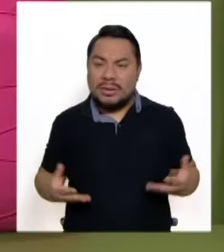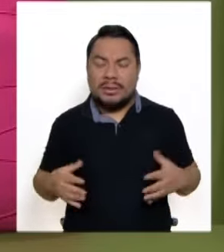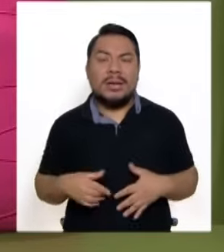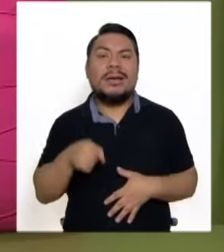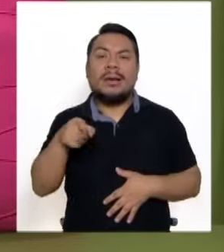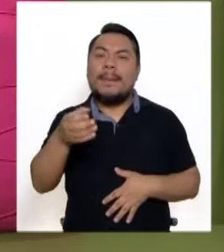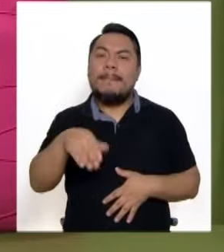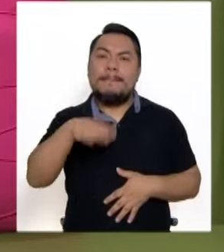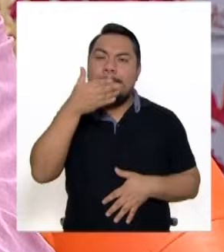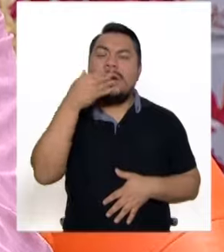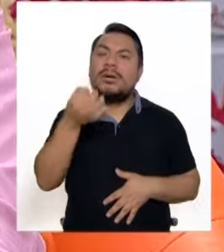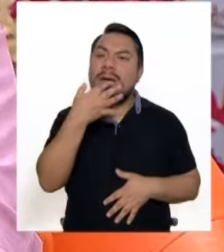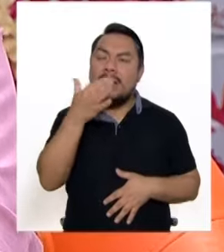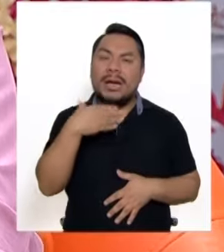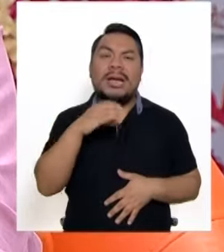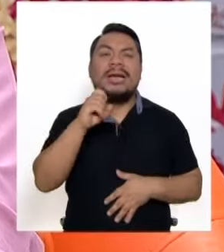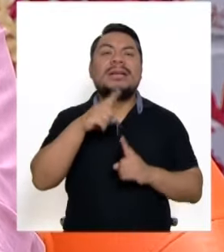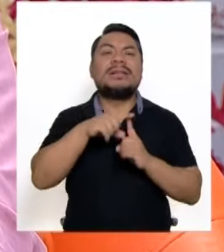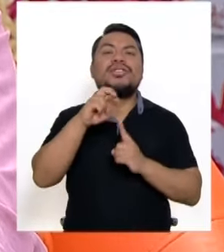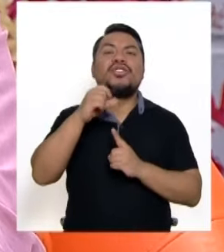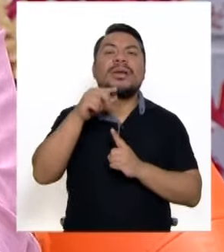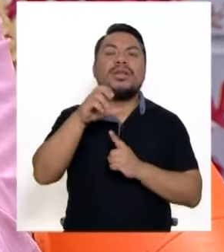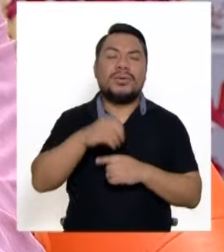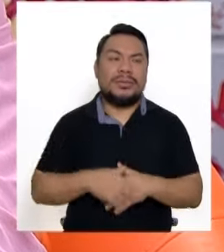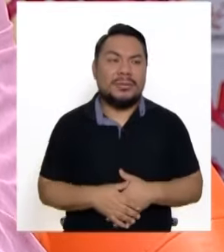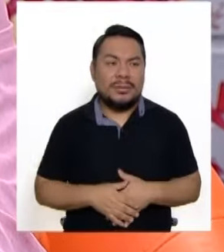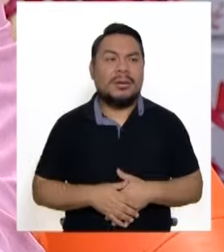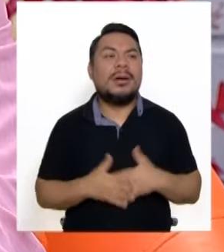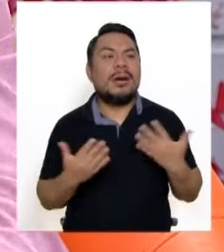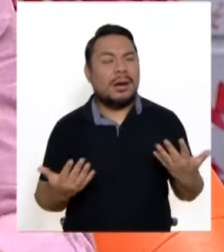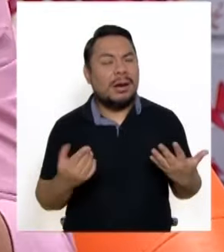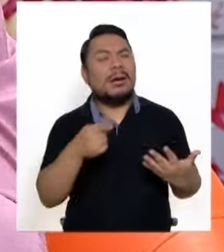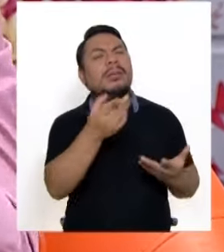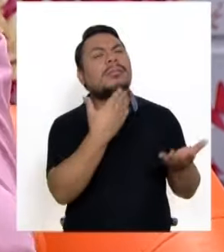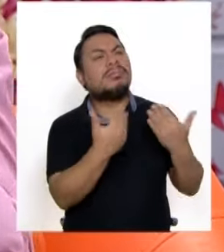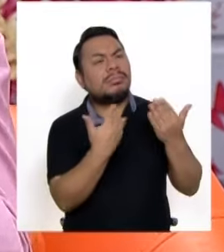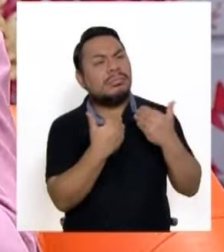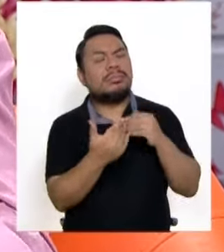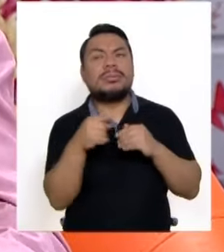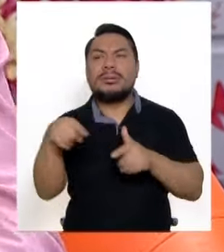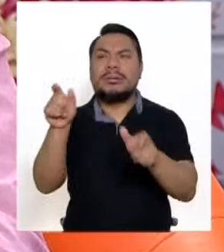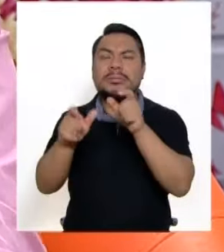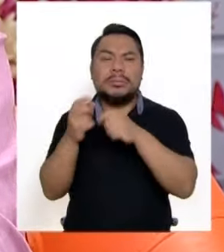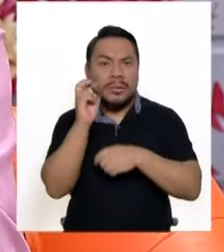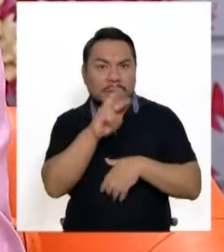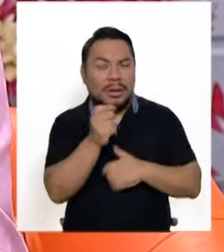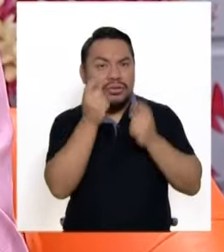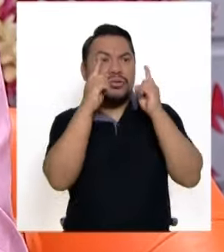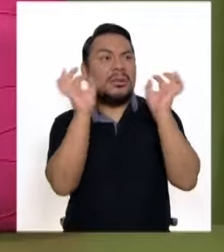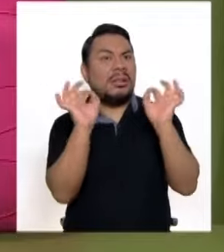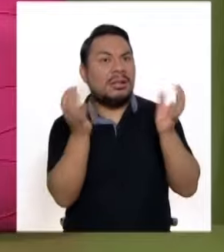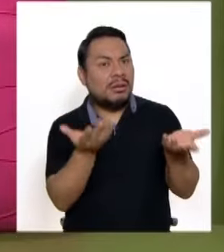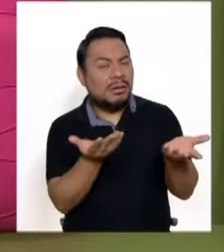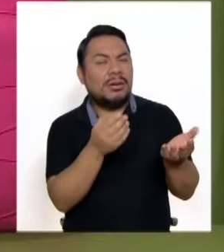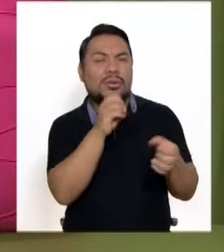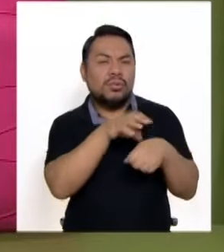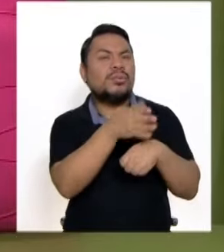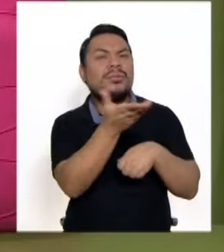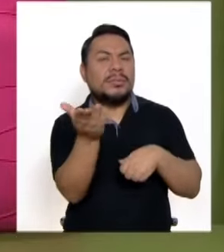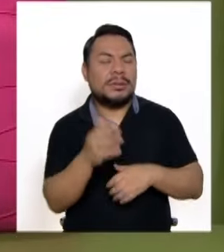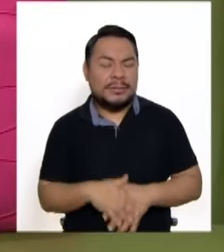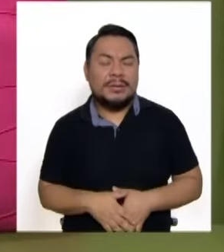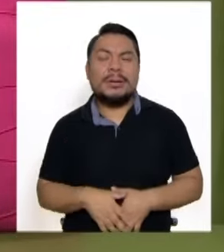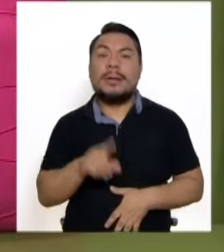estrógenos. Doctor, las conclusiones, ¿qué recomendaciones le dan a las personas que nos están escuchando y que recién están enterándose de algunos temas que nos ha tocado? Mira, lo primero es que lo